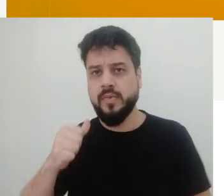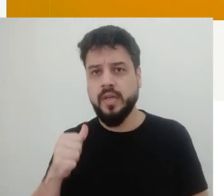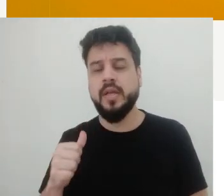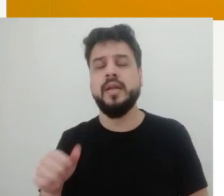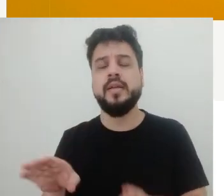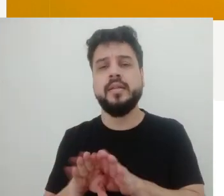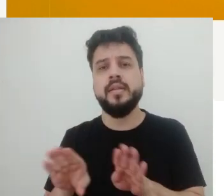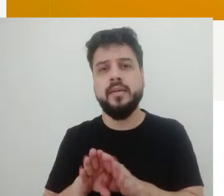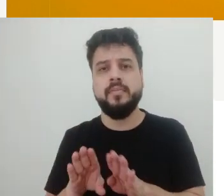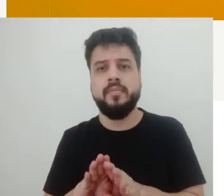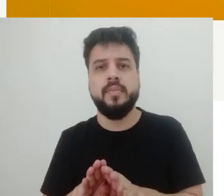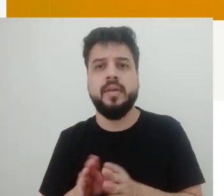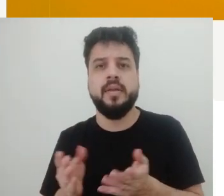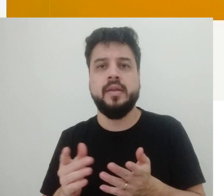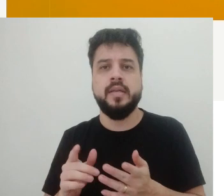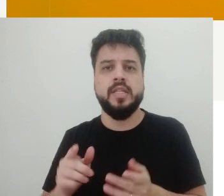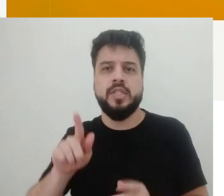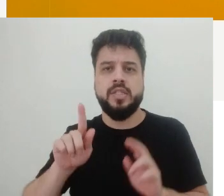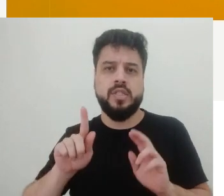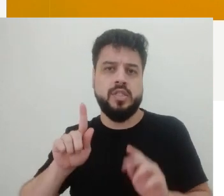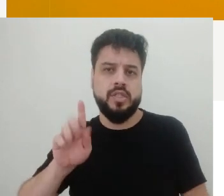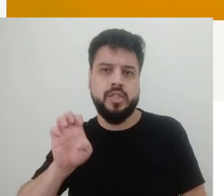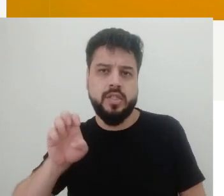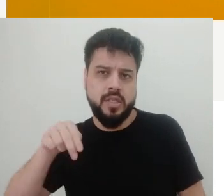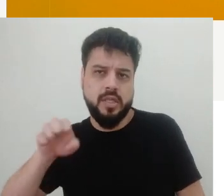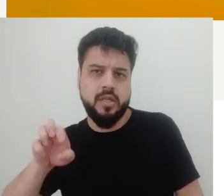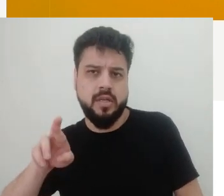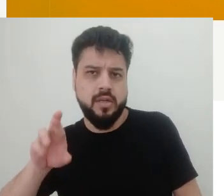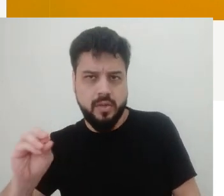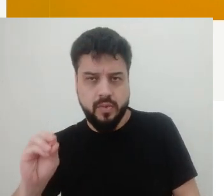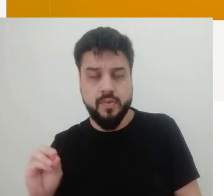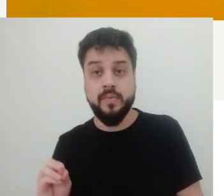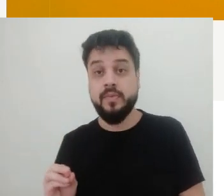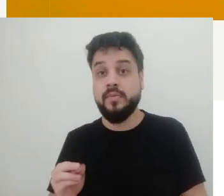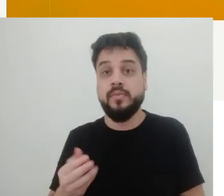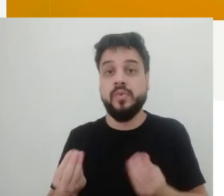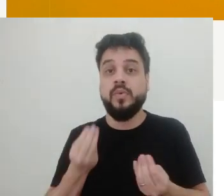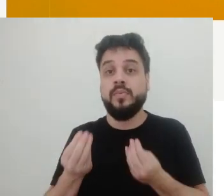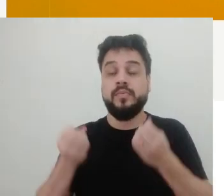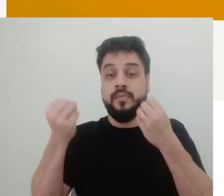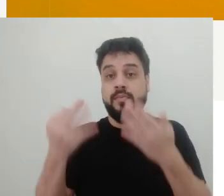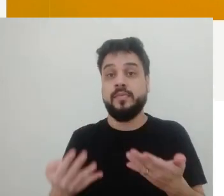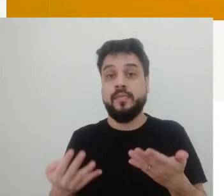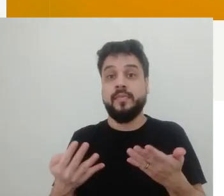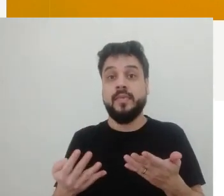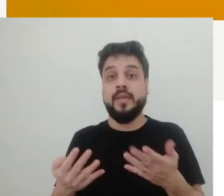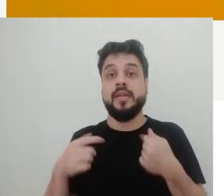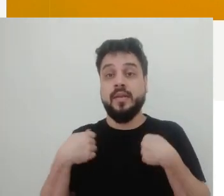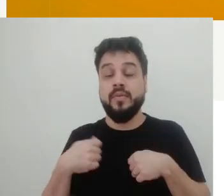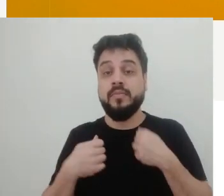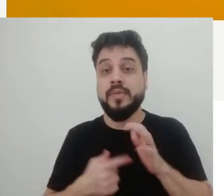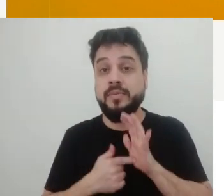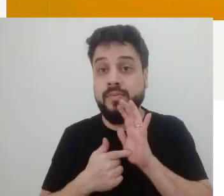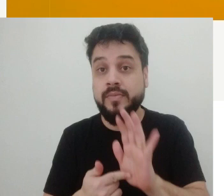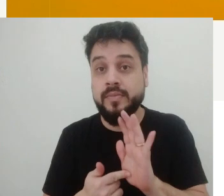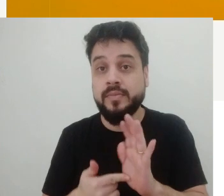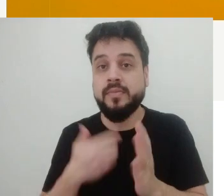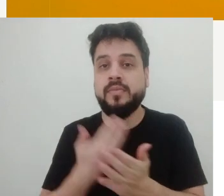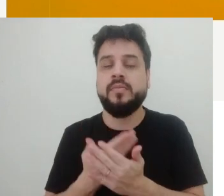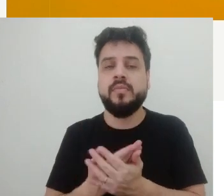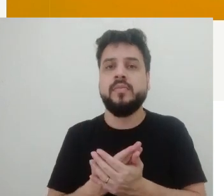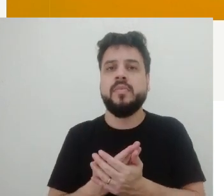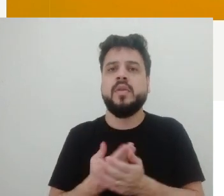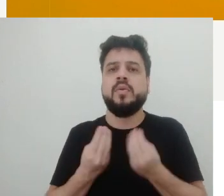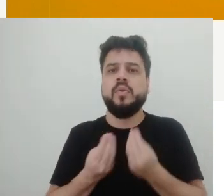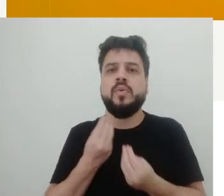cómo no dar un espacio por una parte, pero por otra parte, cómo encontrar los temas en los cuales las